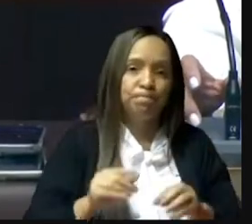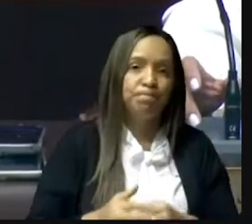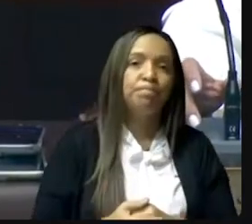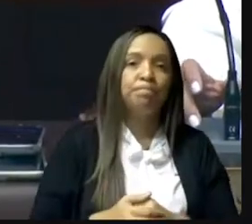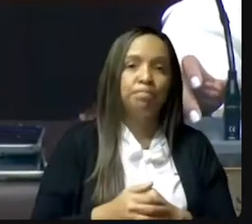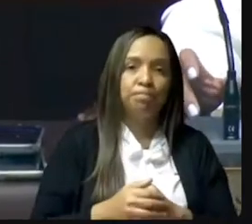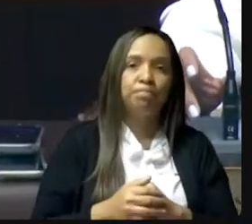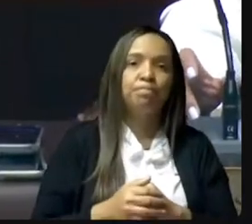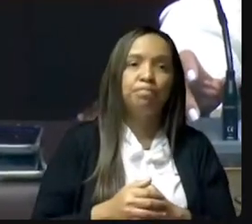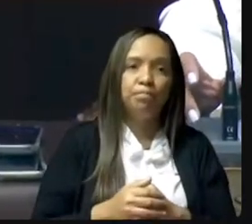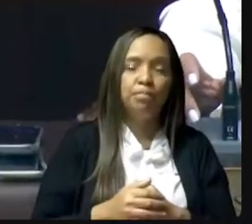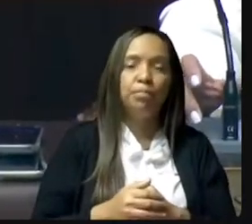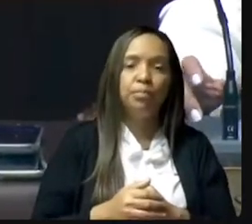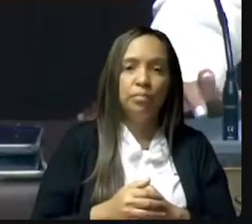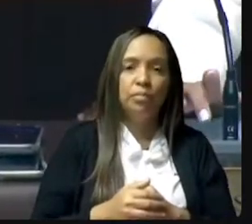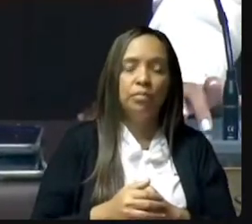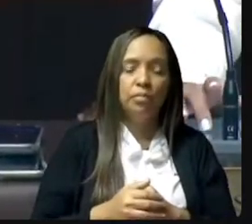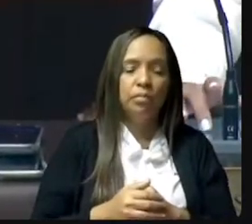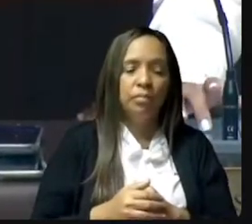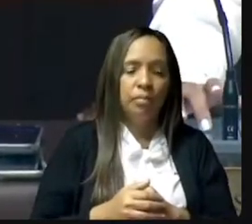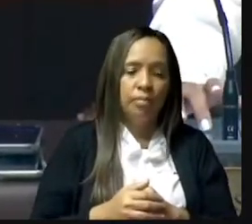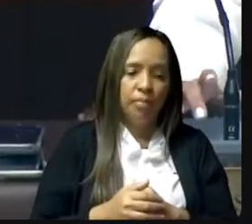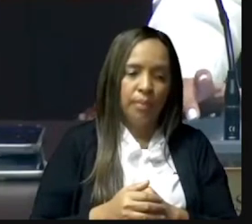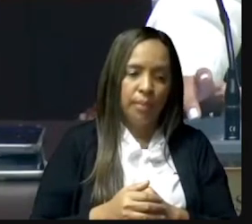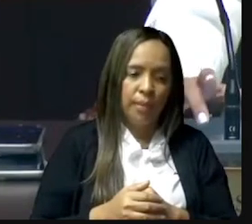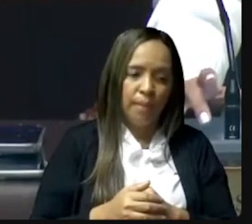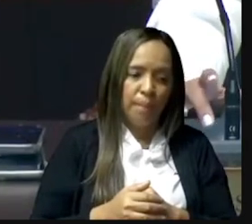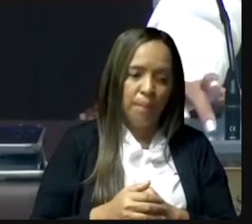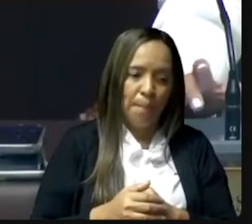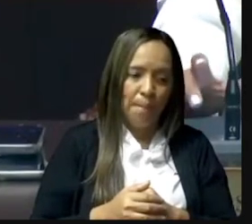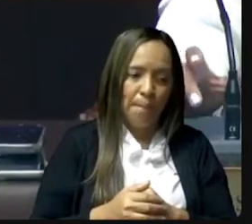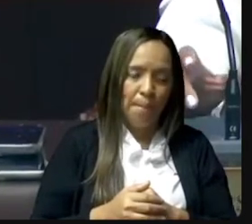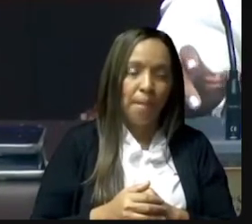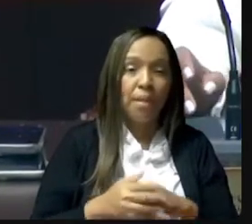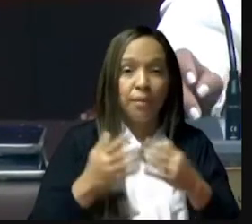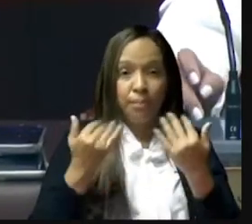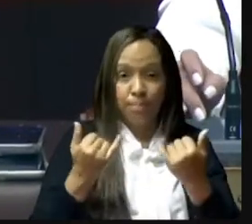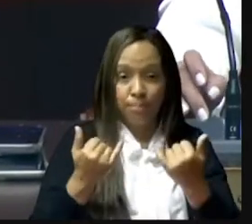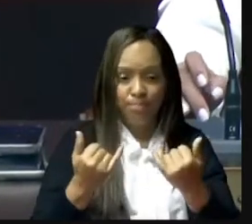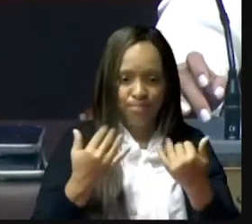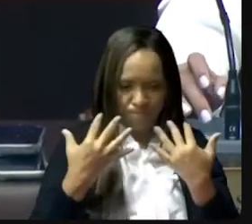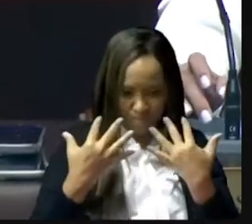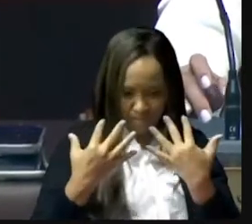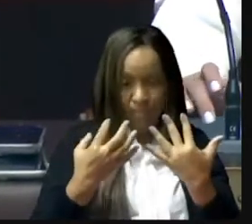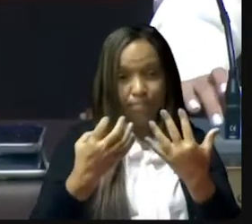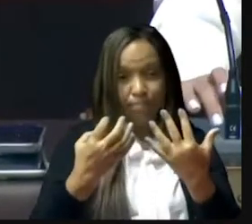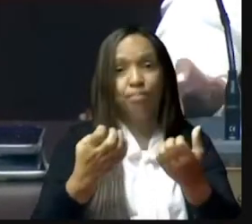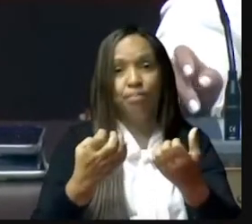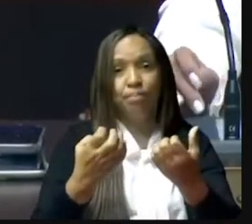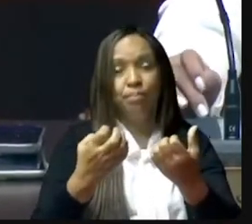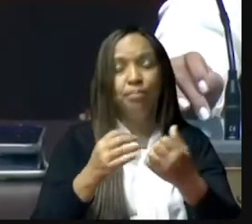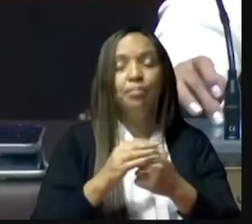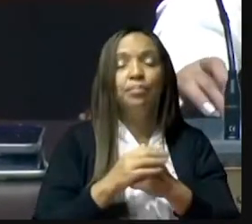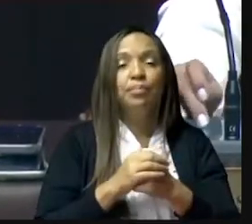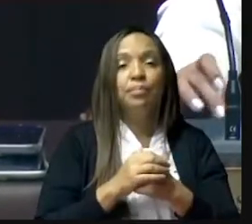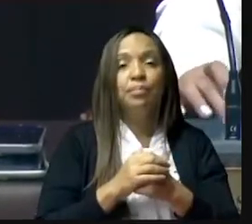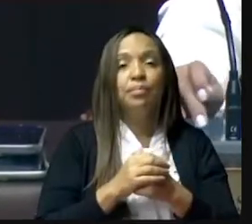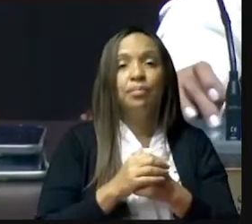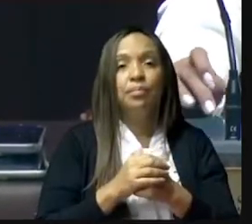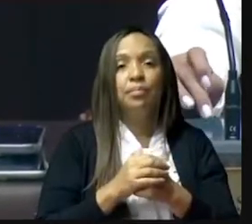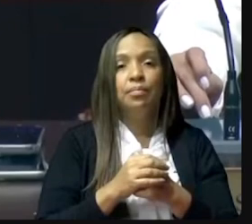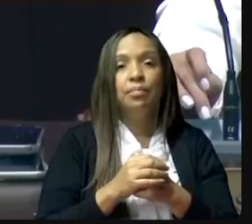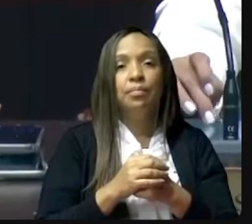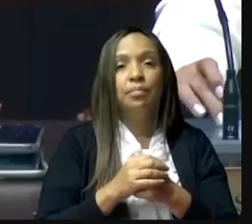hoy tenemos sesión del pleno mañana vamos a